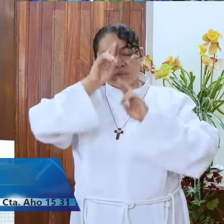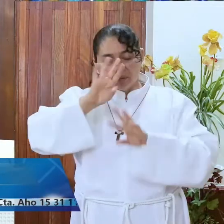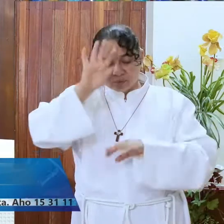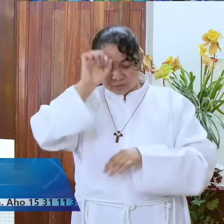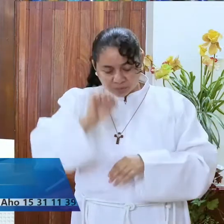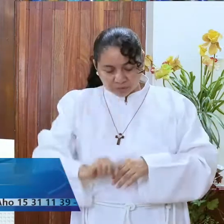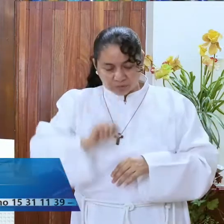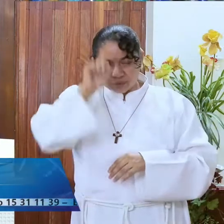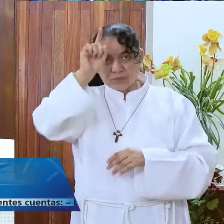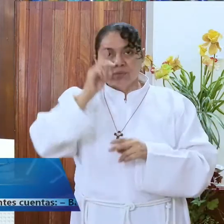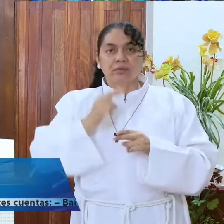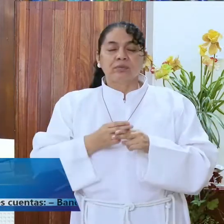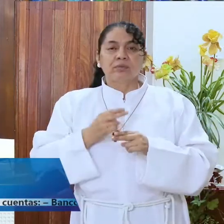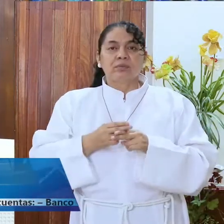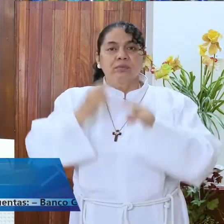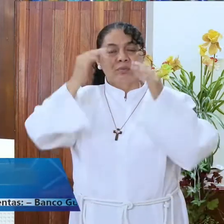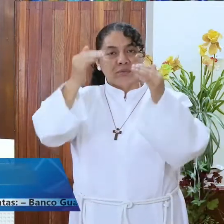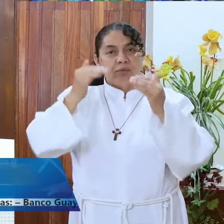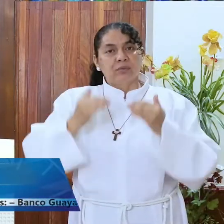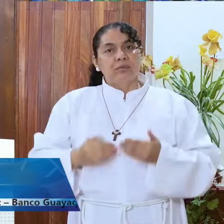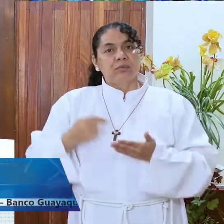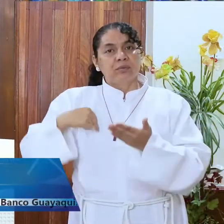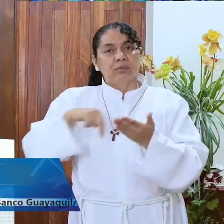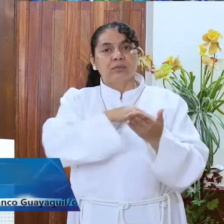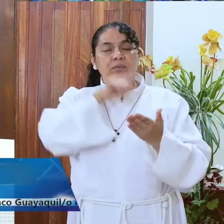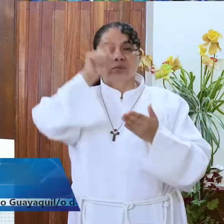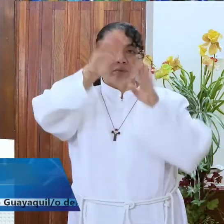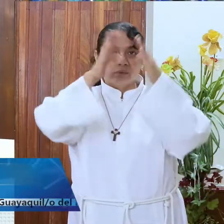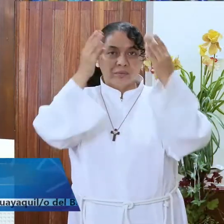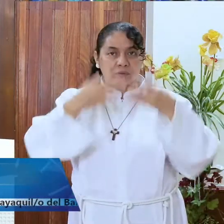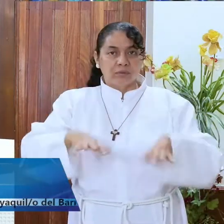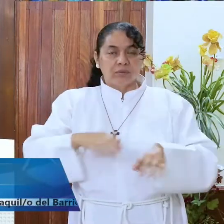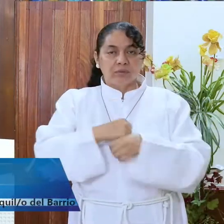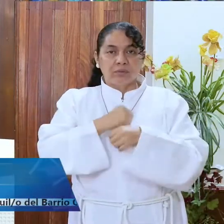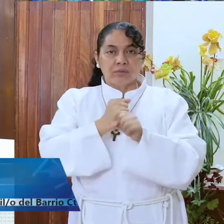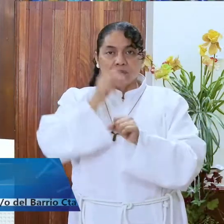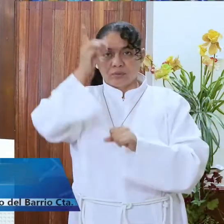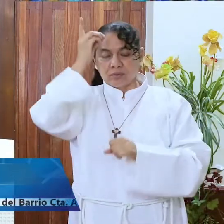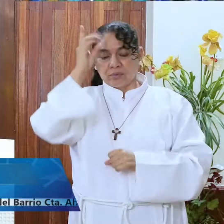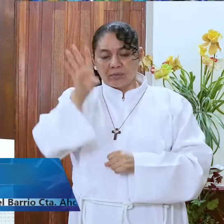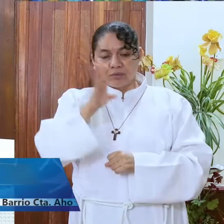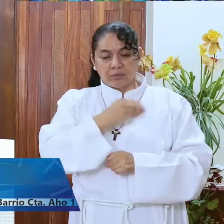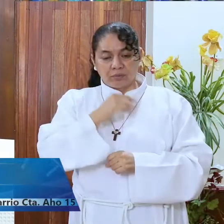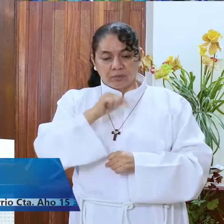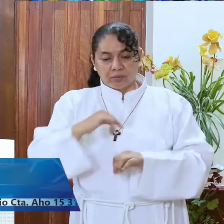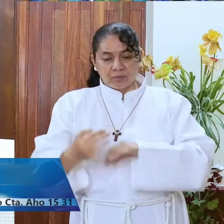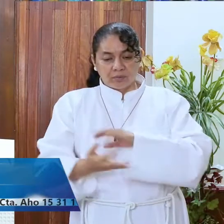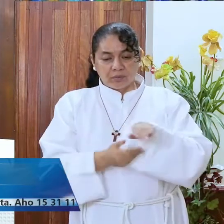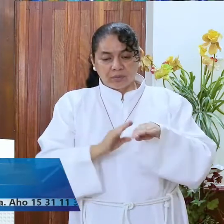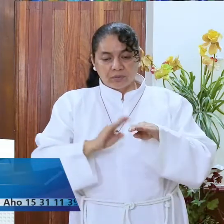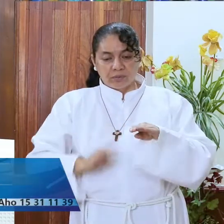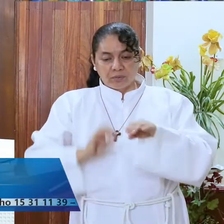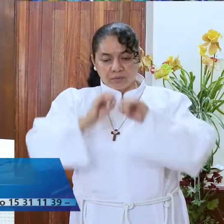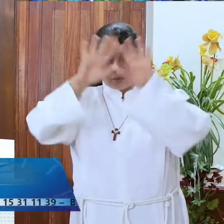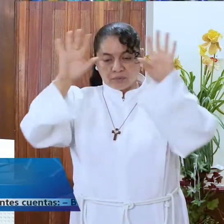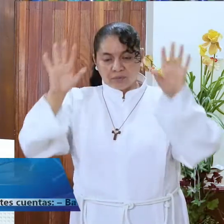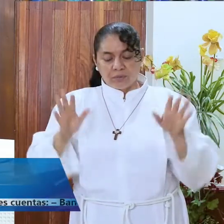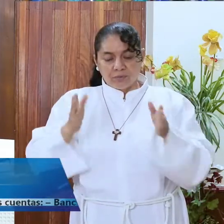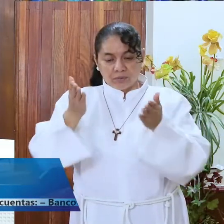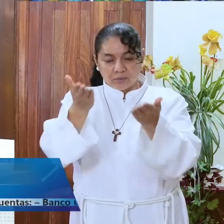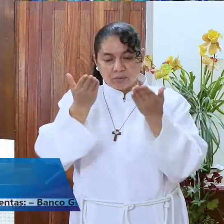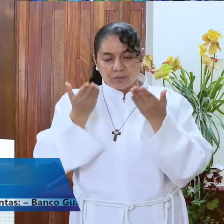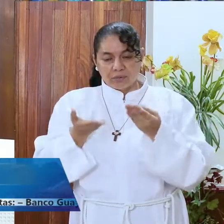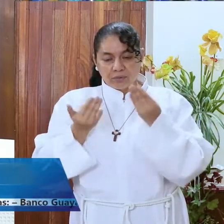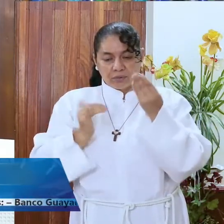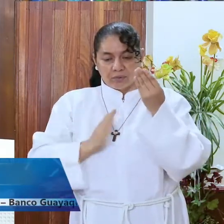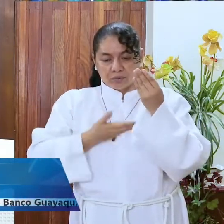santificado sea tu nombre venga a nosotros tu reino hágase tu voluntad en la tierra como en el